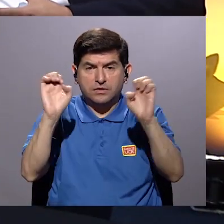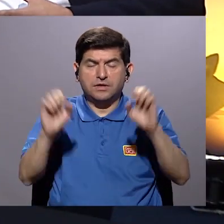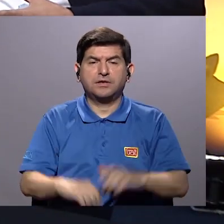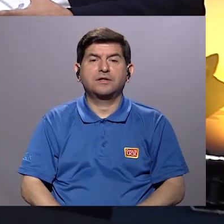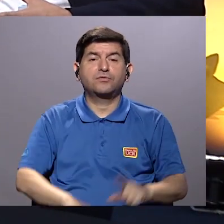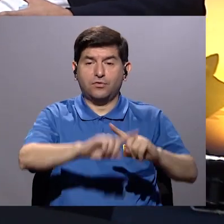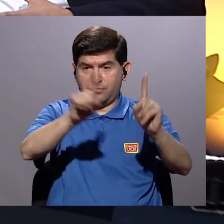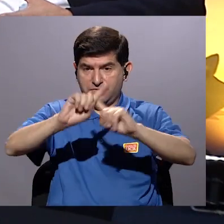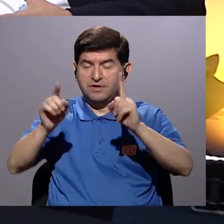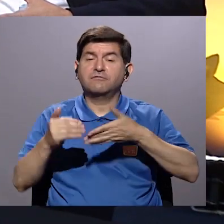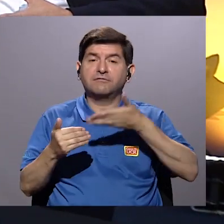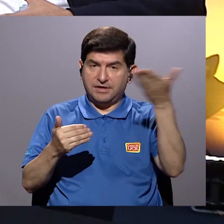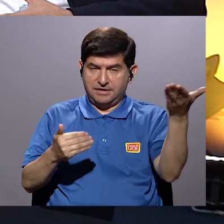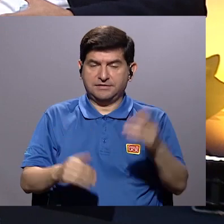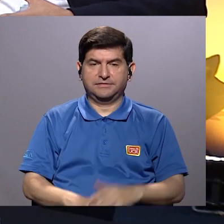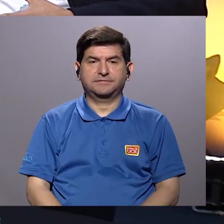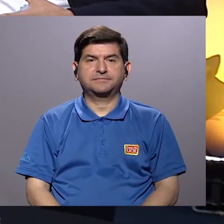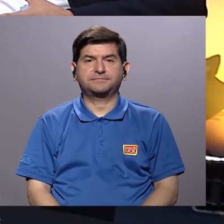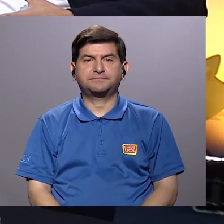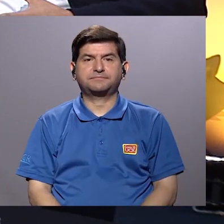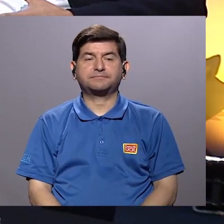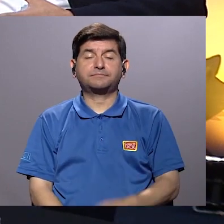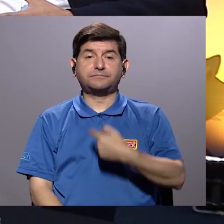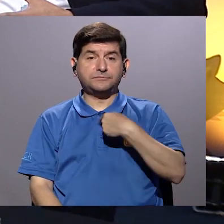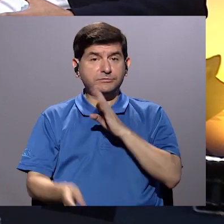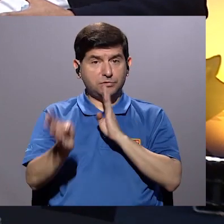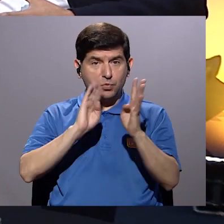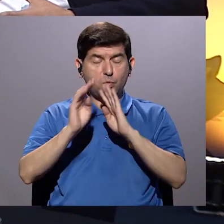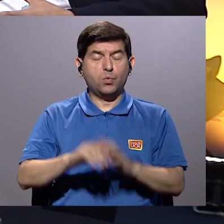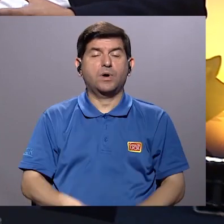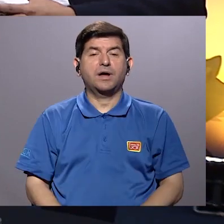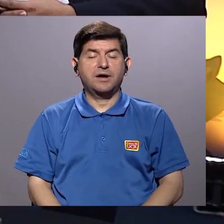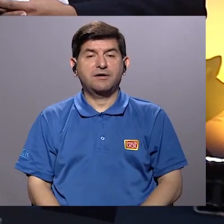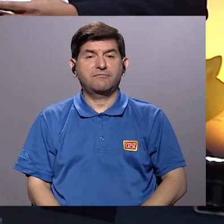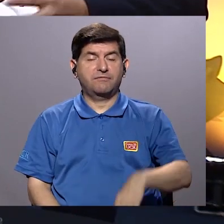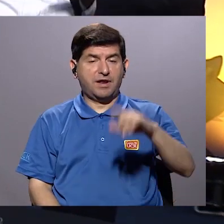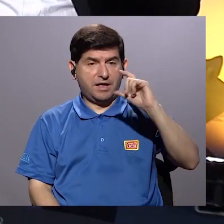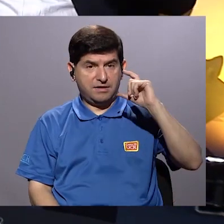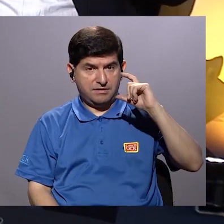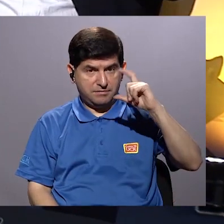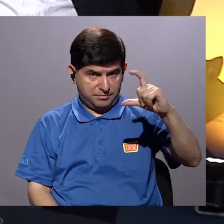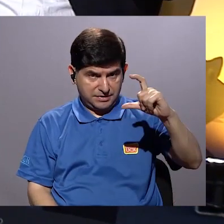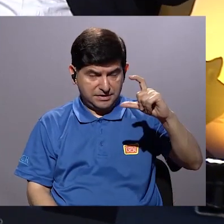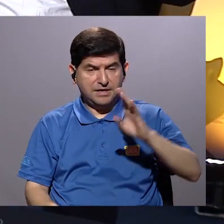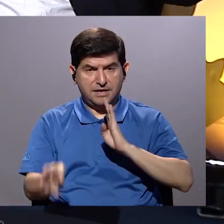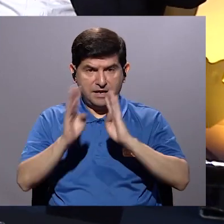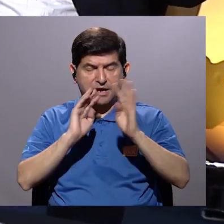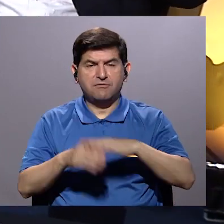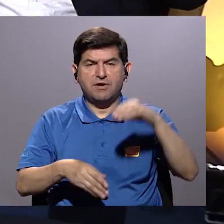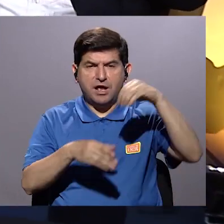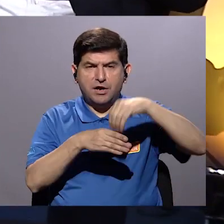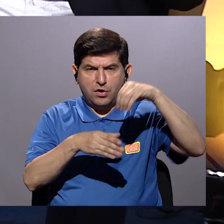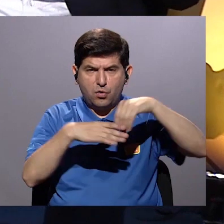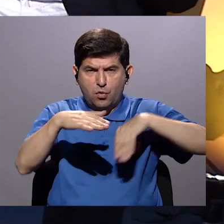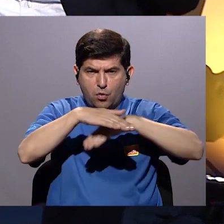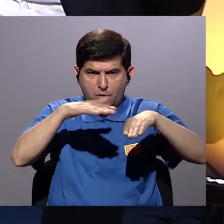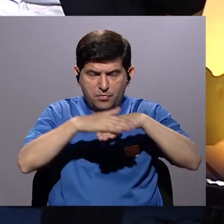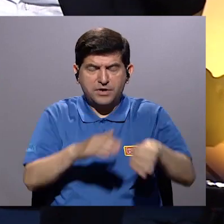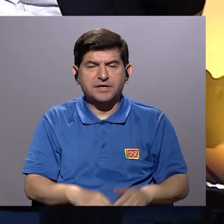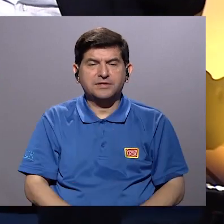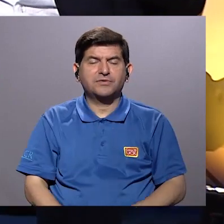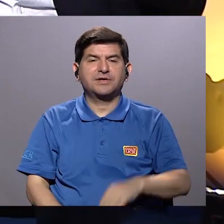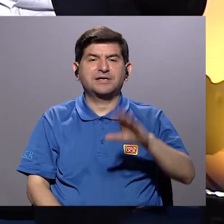diferenciar varias cosas. Cuando uno habla de baterías, en realidad, si estamos hablando de componentes fundamentales, estamos hablando de la